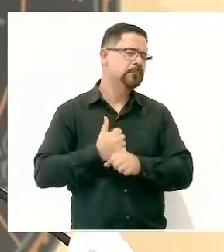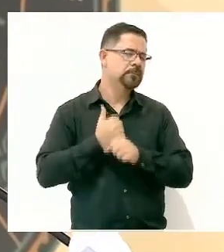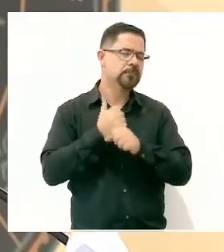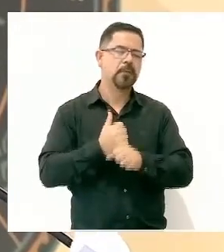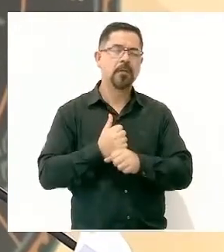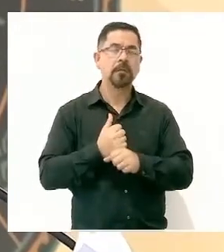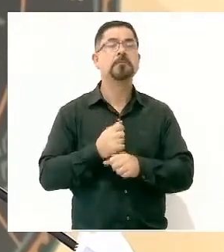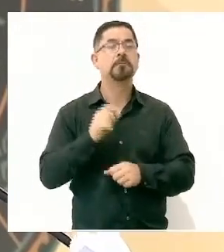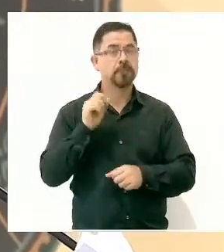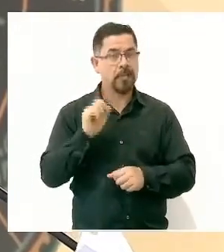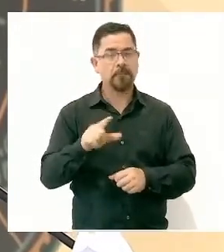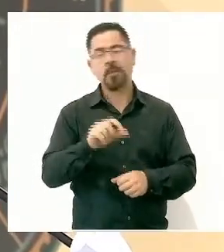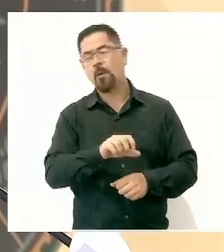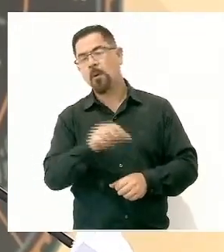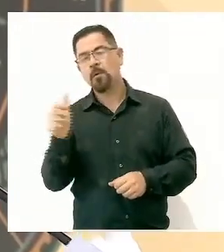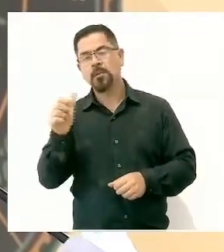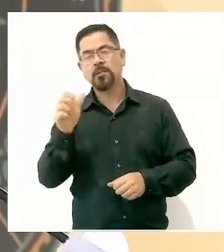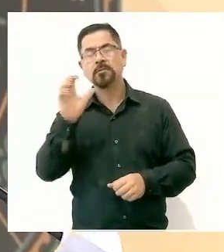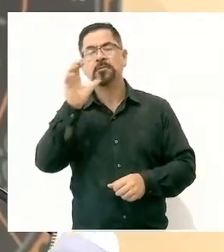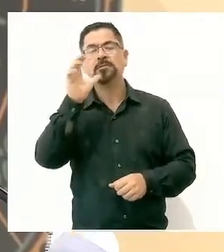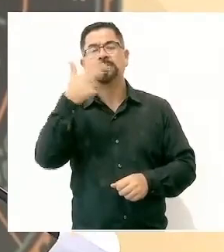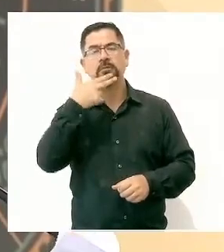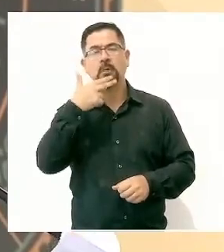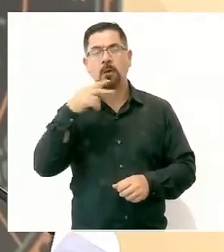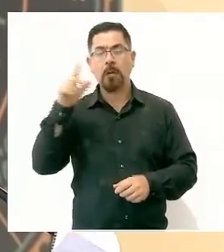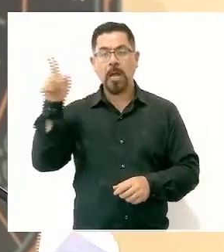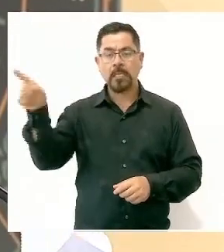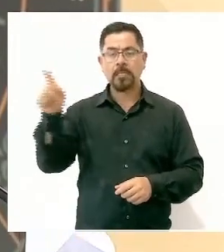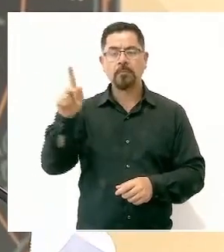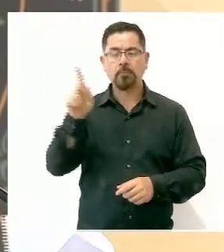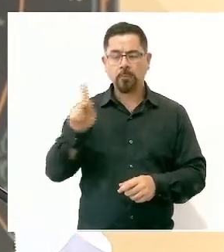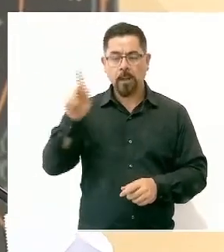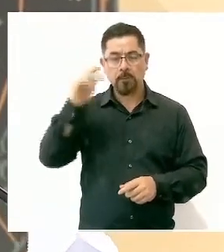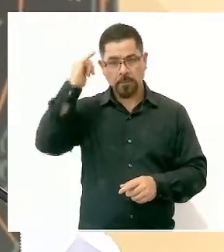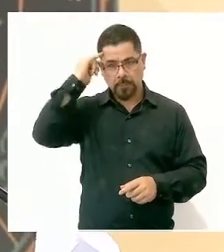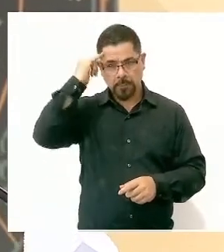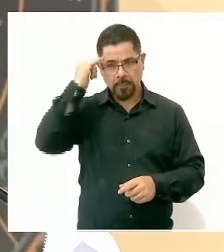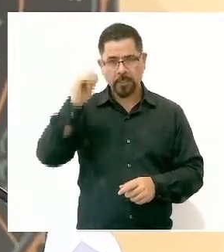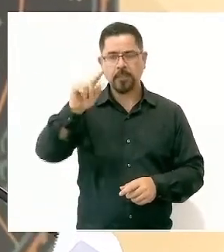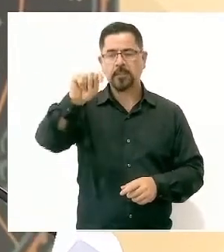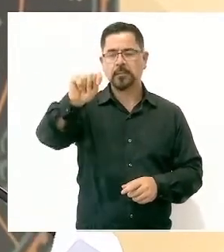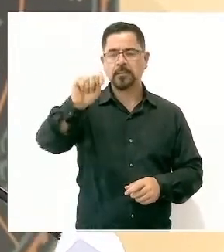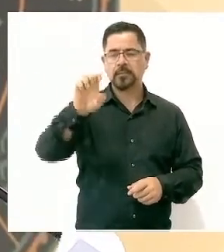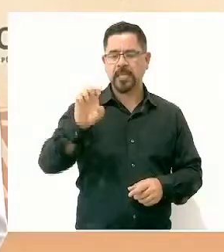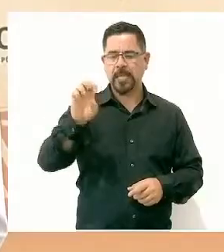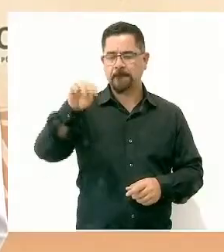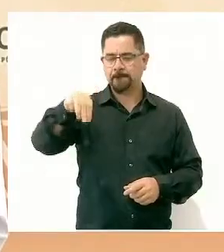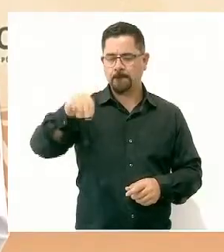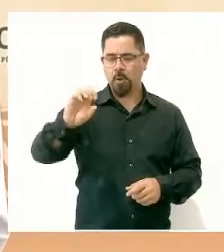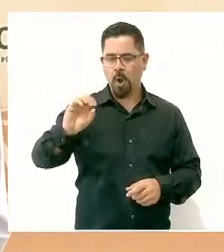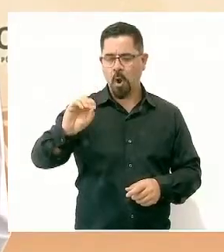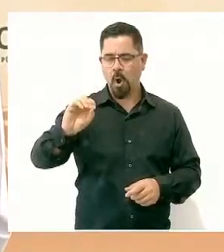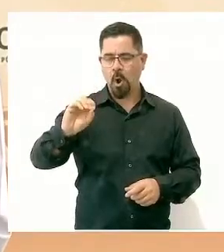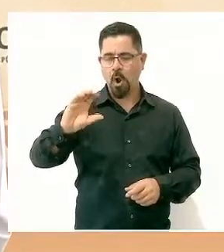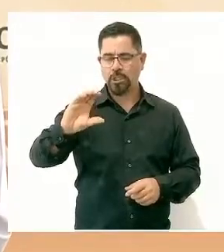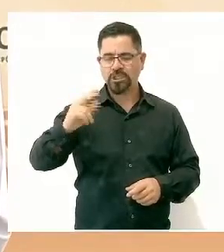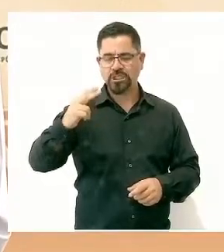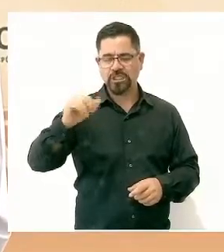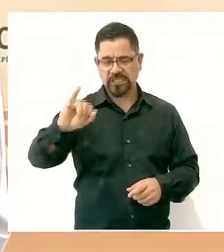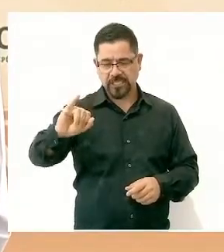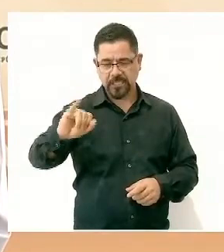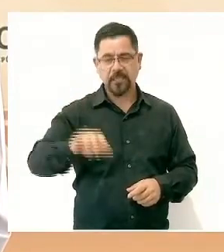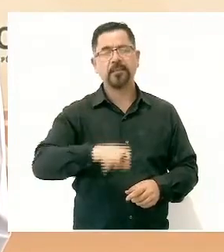rarámuris de Temochic y Temozachic en